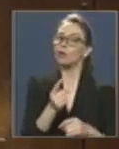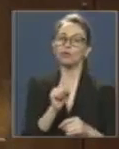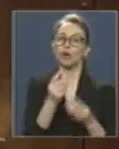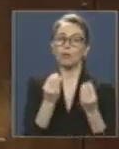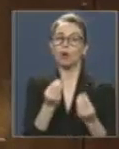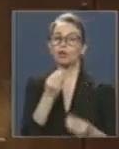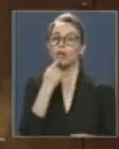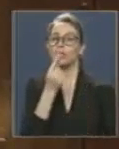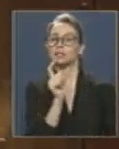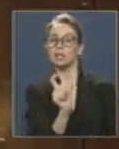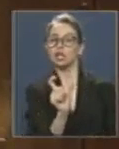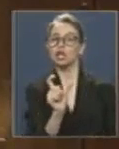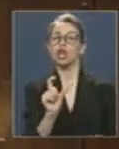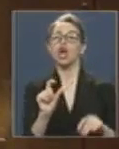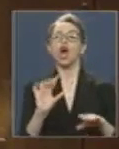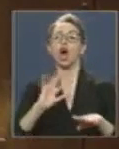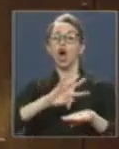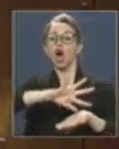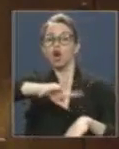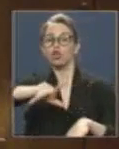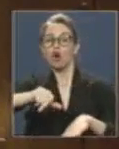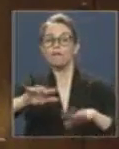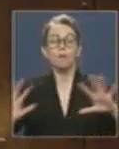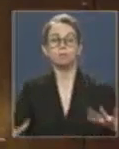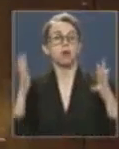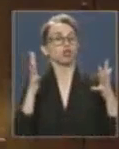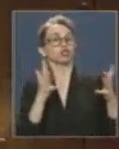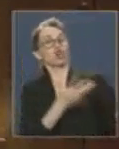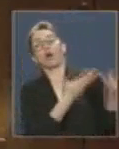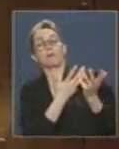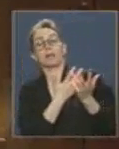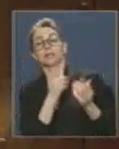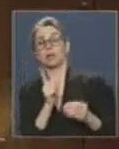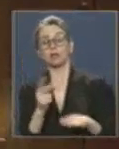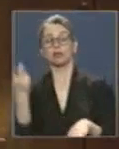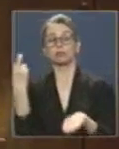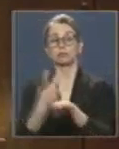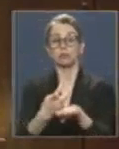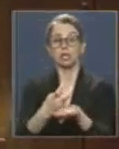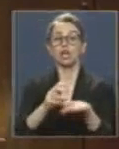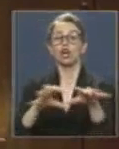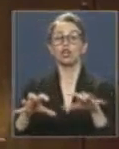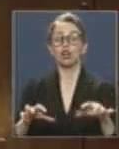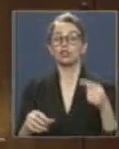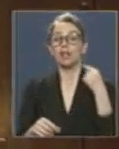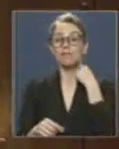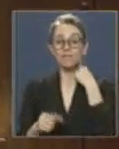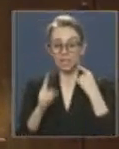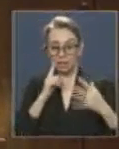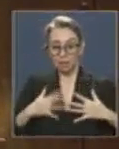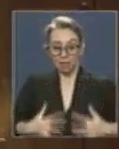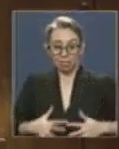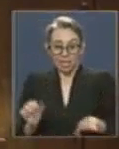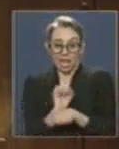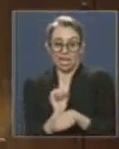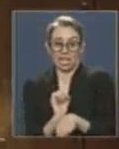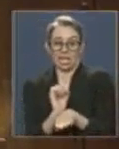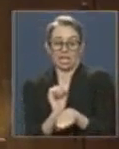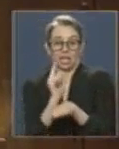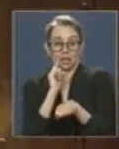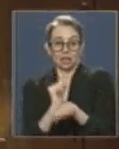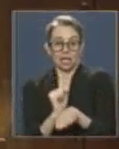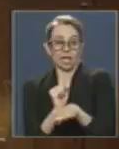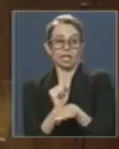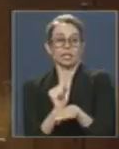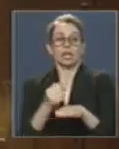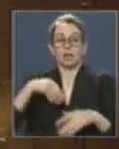apropiado hablar del robo por sorpresa de un vehículo, siendo que este delito supone la sustracción de una cosa que la víctima lleva consigo, o tenga puesto